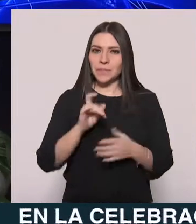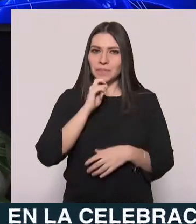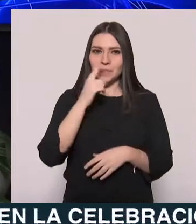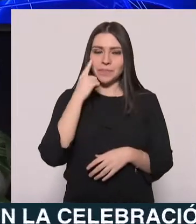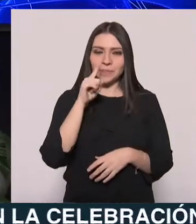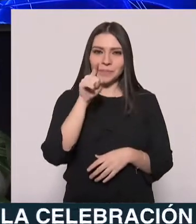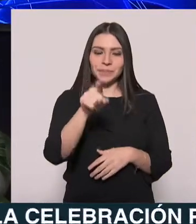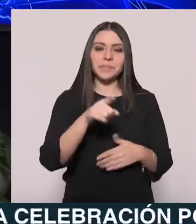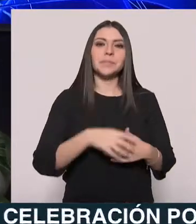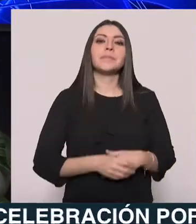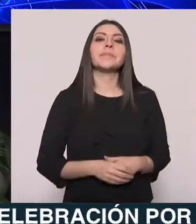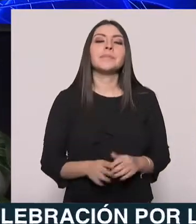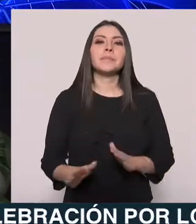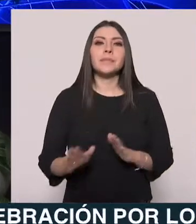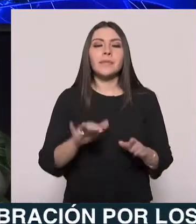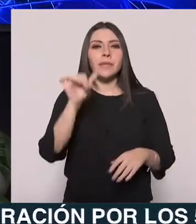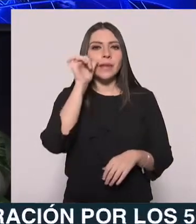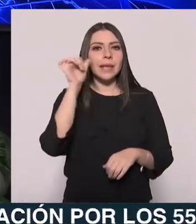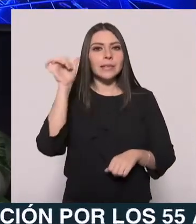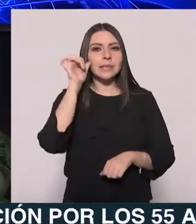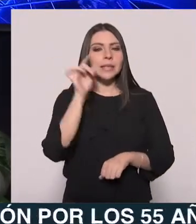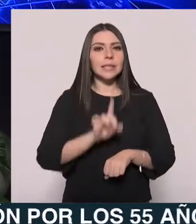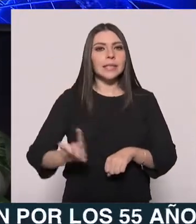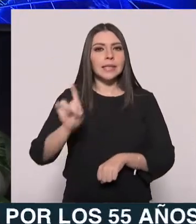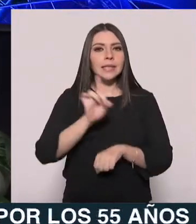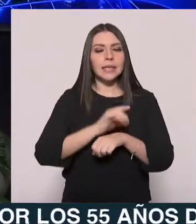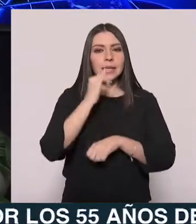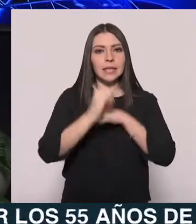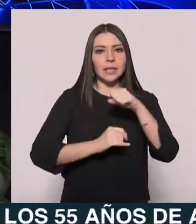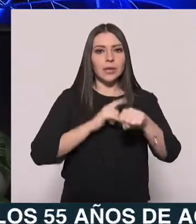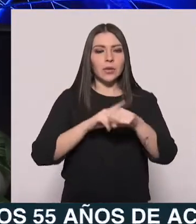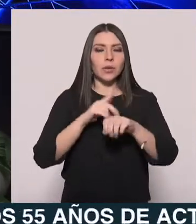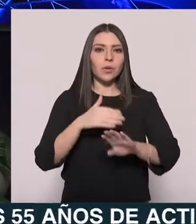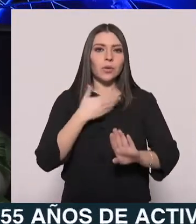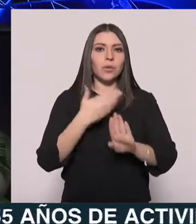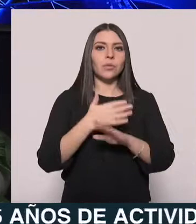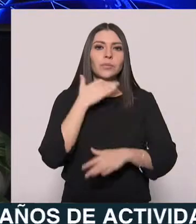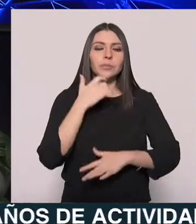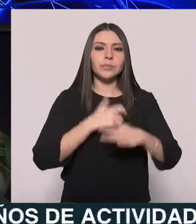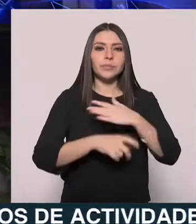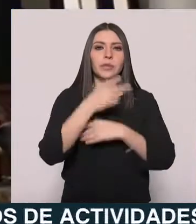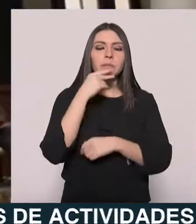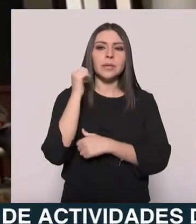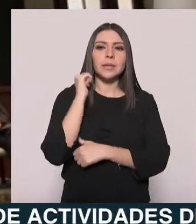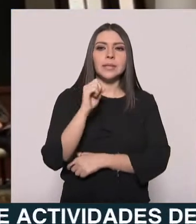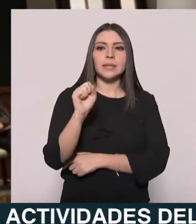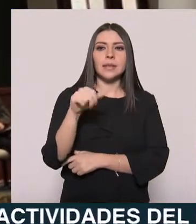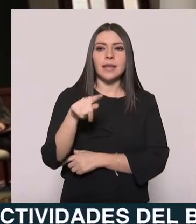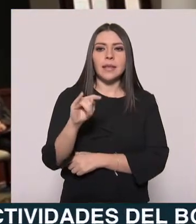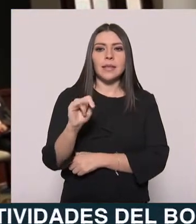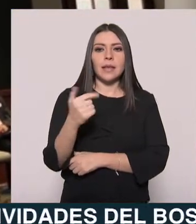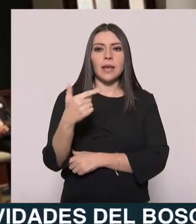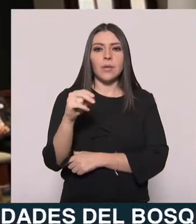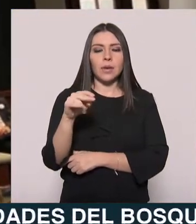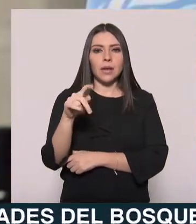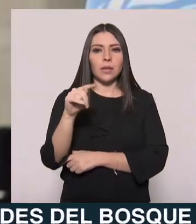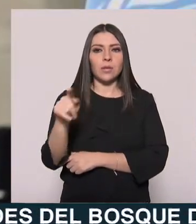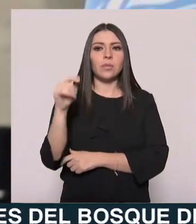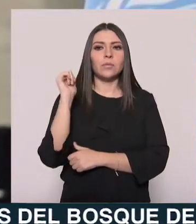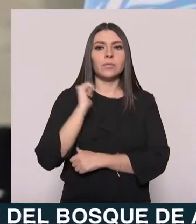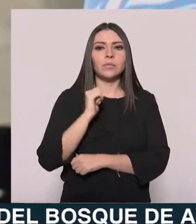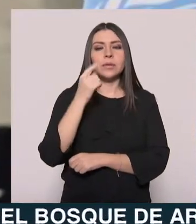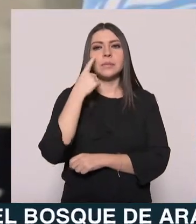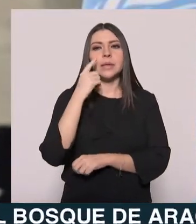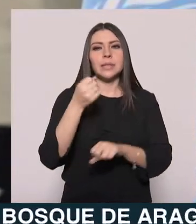Oiga, y ayer en el marco del Día Internacional contra la Corrupción, Santiago Nieto, quien es titular de la Unidad de Inteligencia Financiera de la Secretaría de Hacienda, pidió que se dé